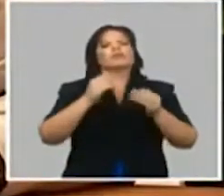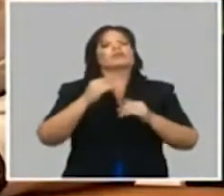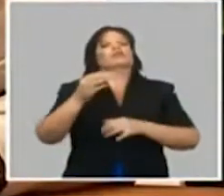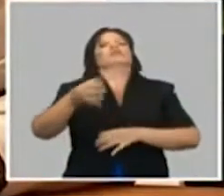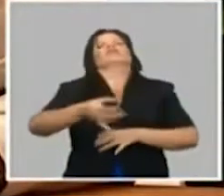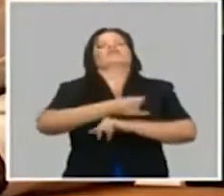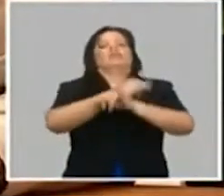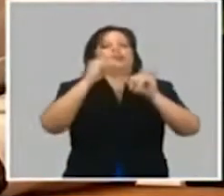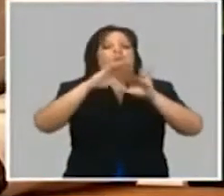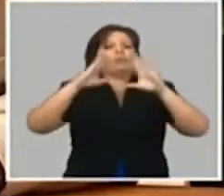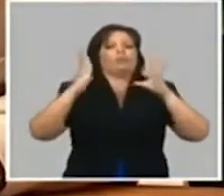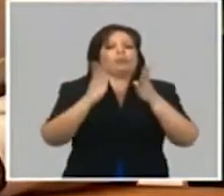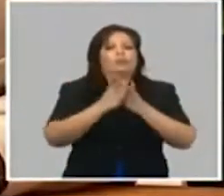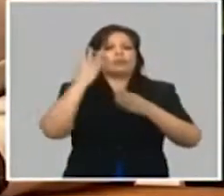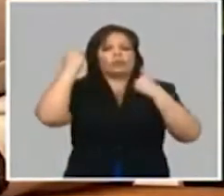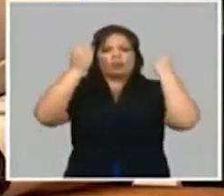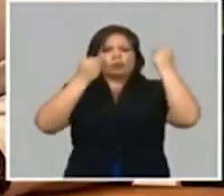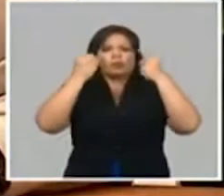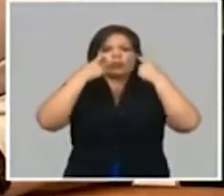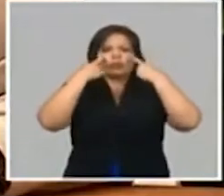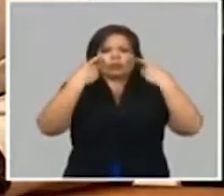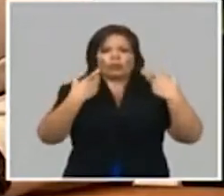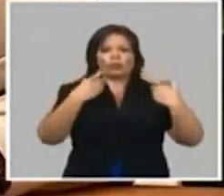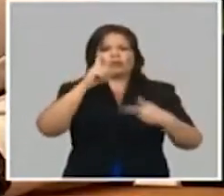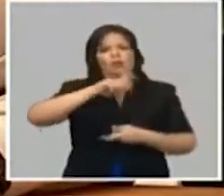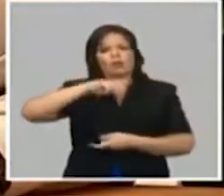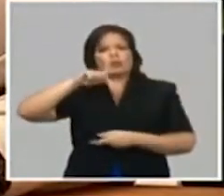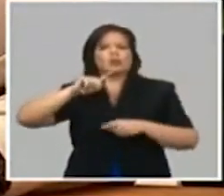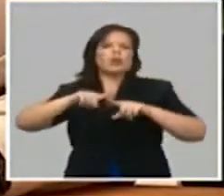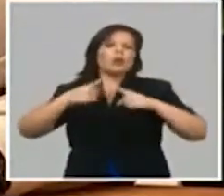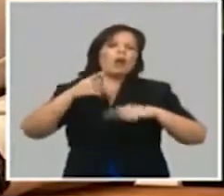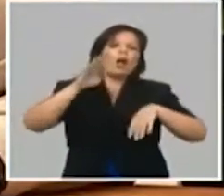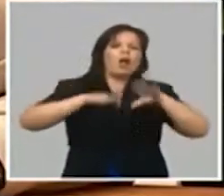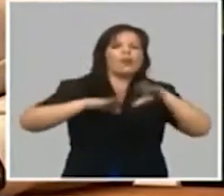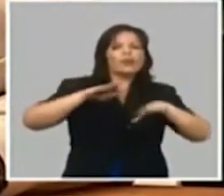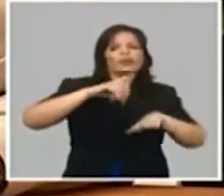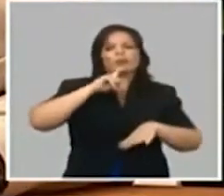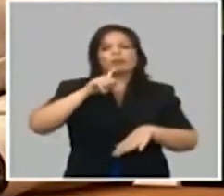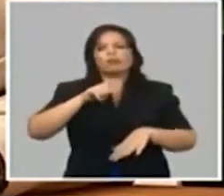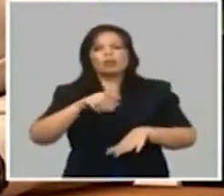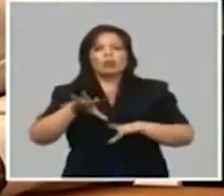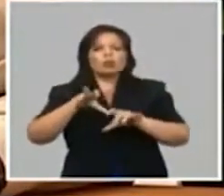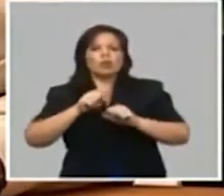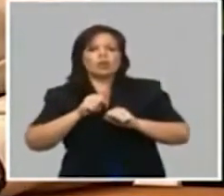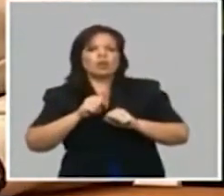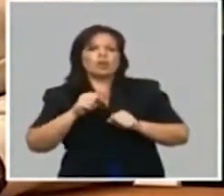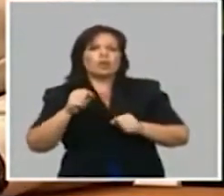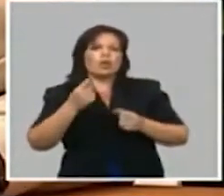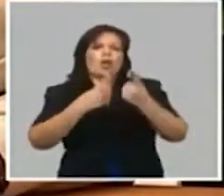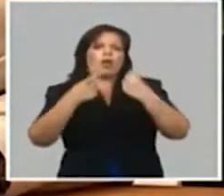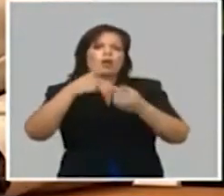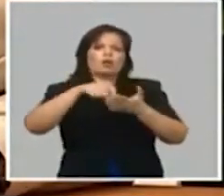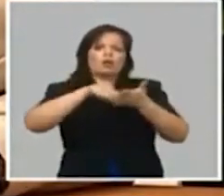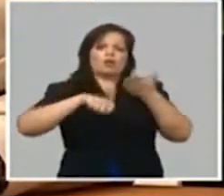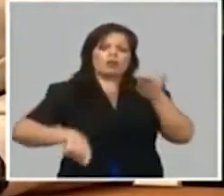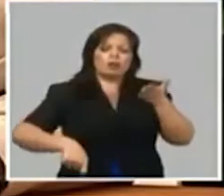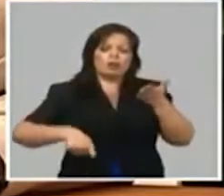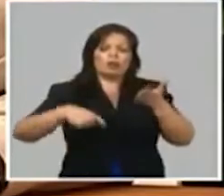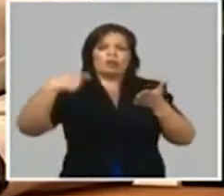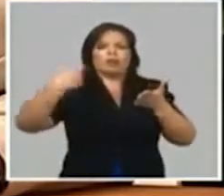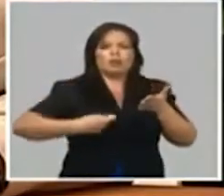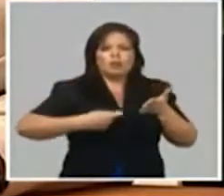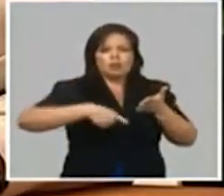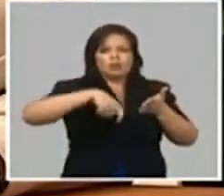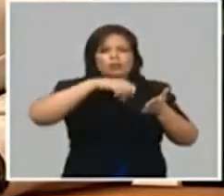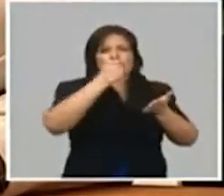preocupación importante de las personas, porque a veces es difícil conseguir y lleva algunos trámites, buscar certificados, poder, claro.